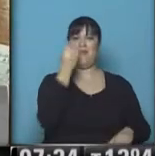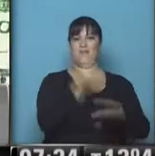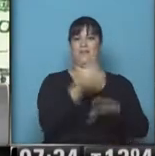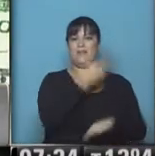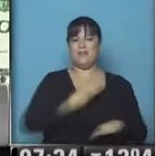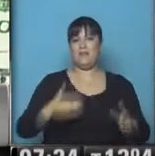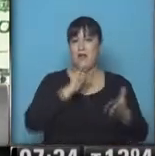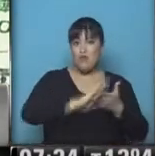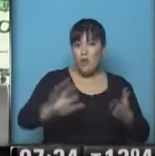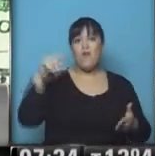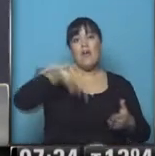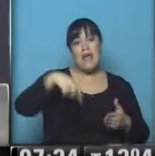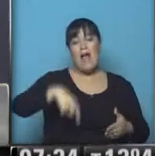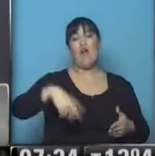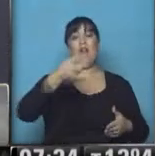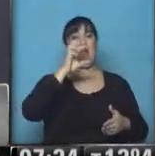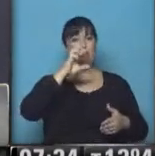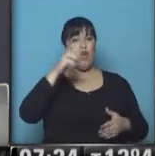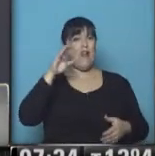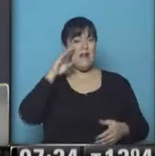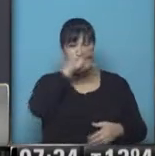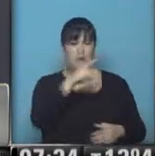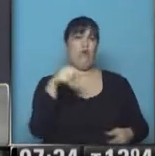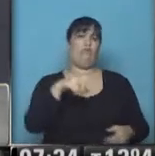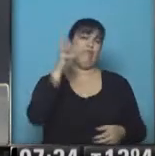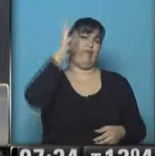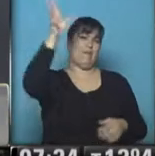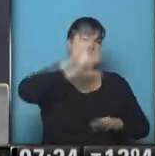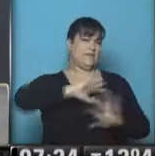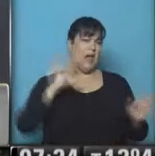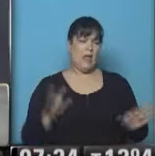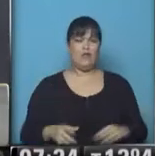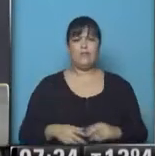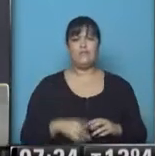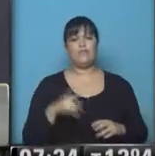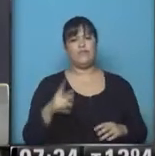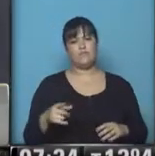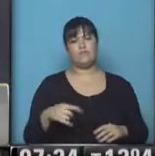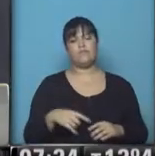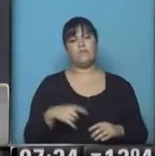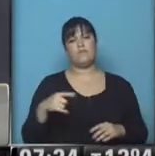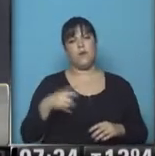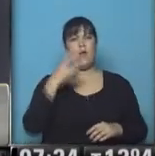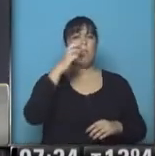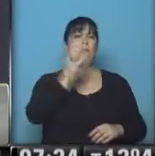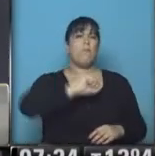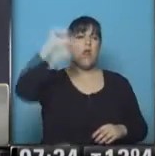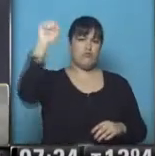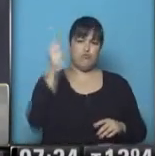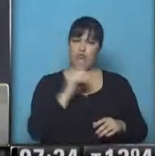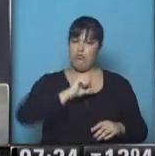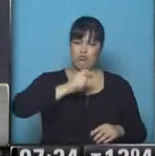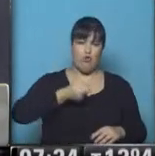ilegal está sobrevaluado todo va a seguir igual tampoco hay ninguna idea del aumento de la presión del dólar